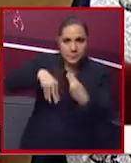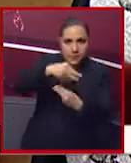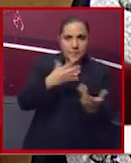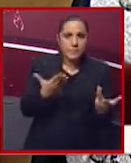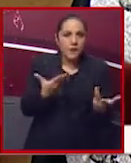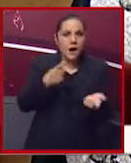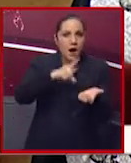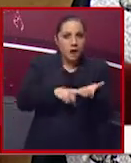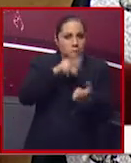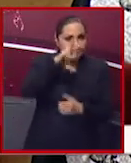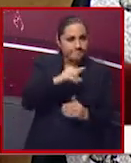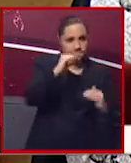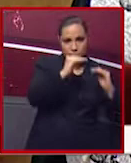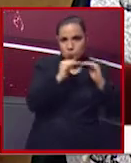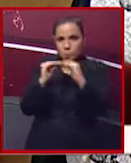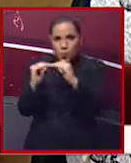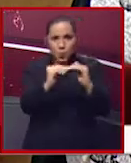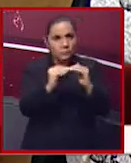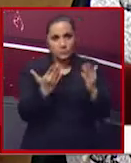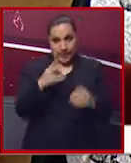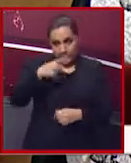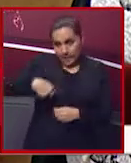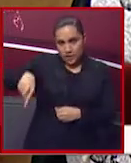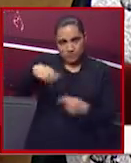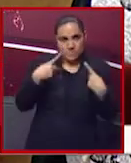preocupa a la población, la economía real.